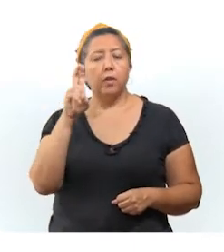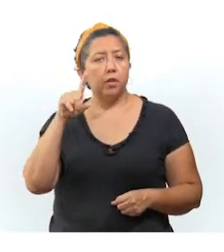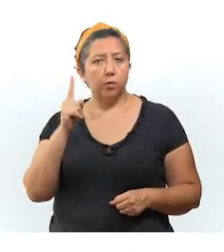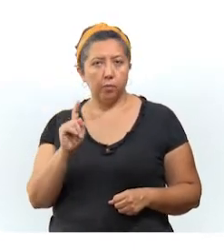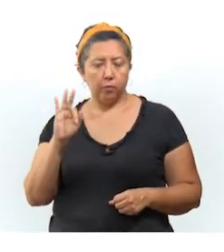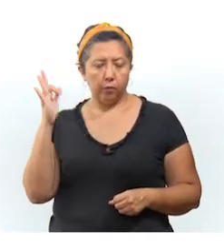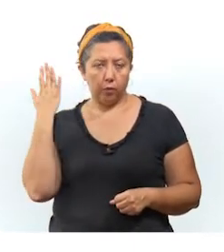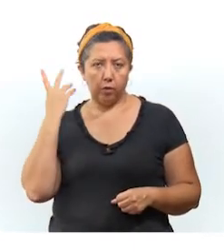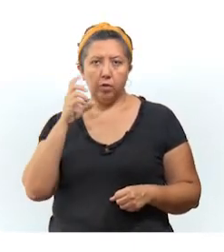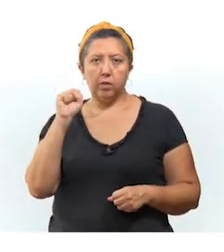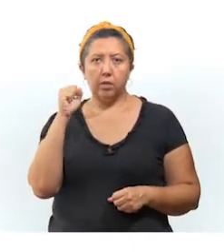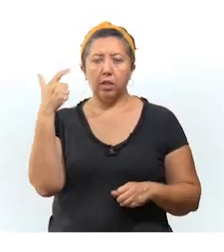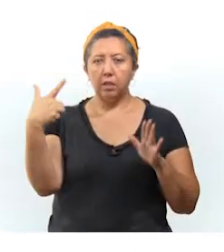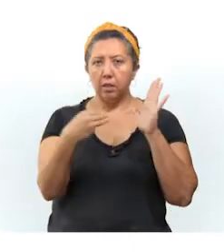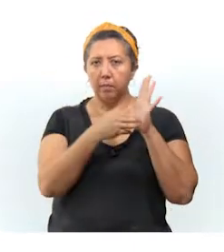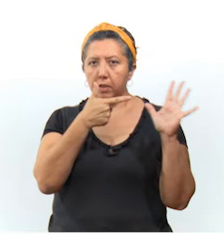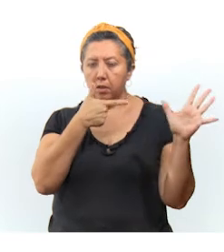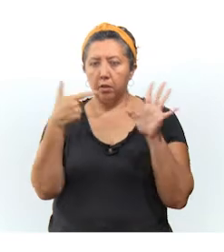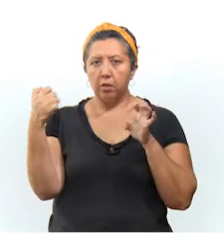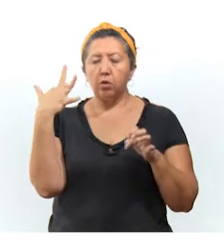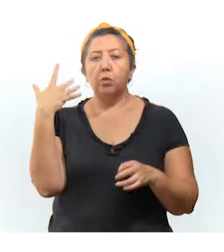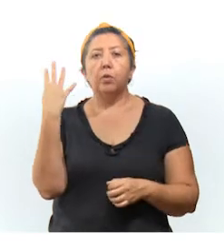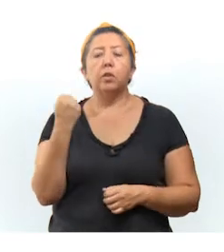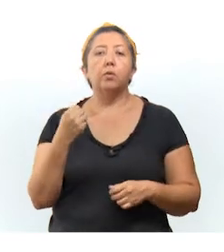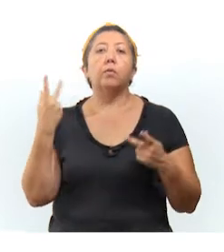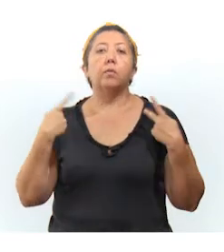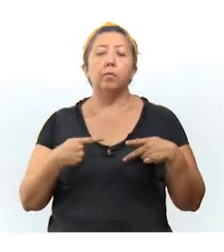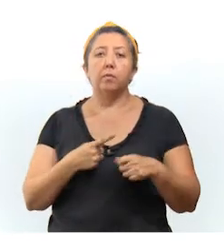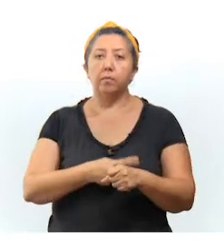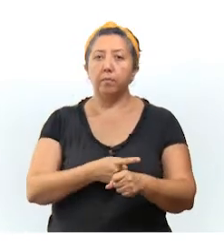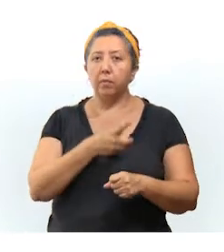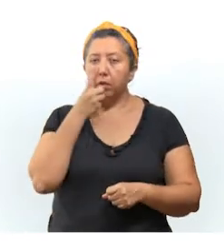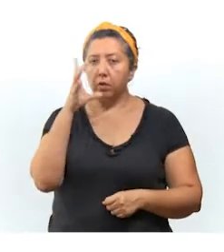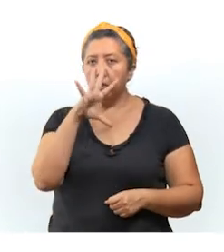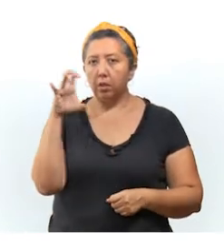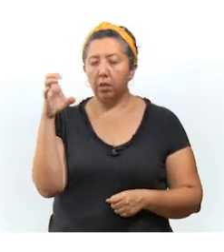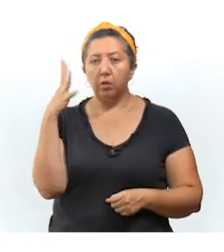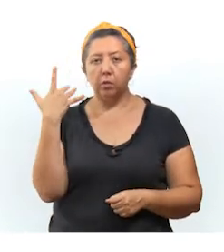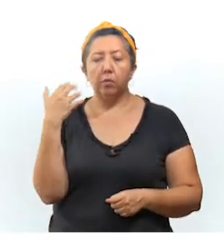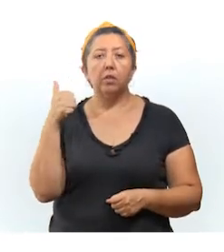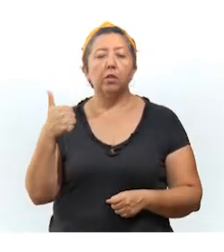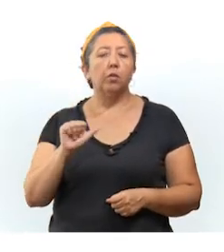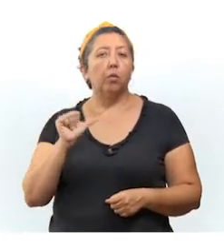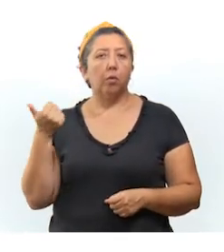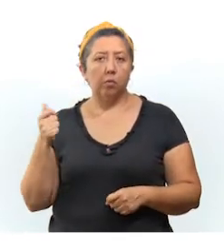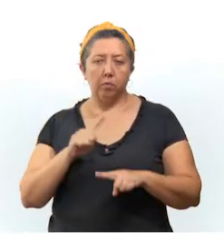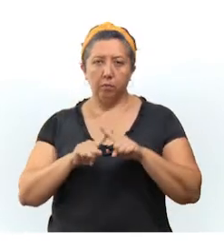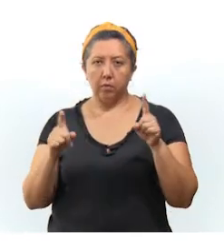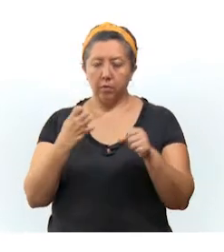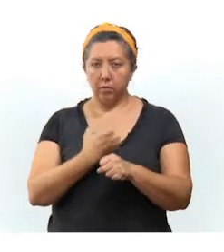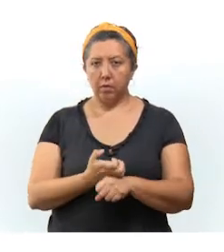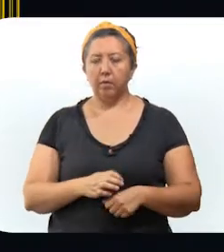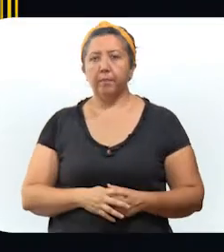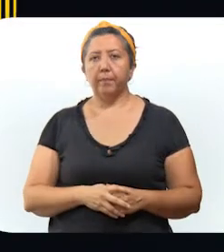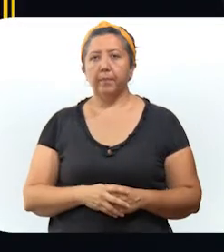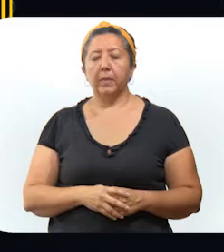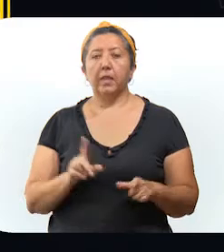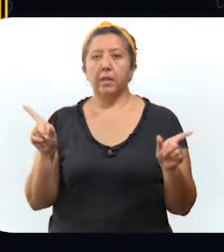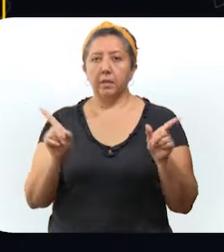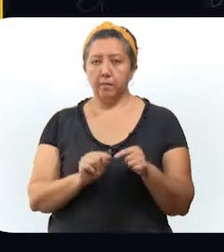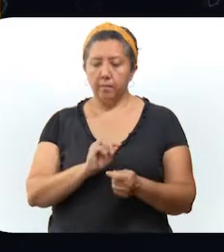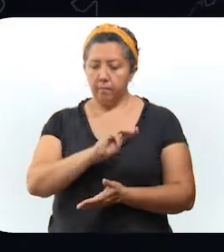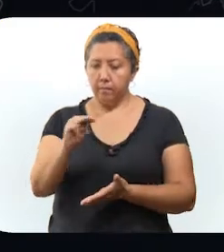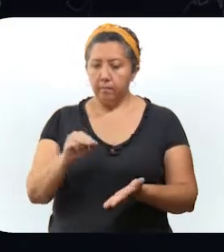forano. De los 67.759 casos positivos, 556 son de otro país u otro estado.